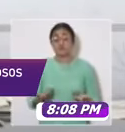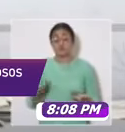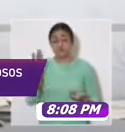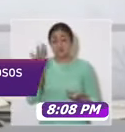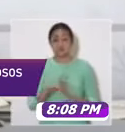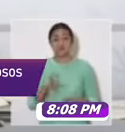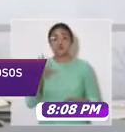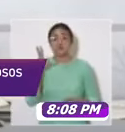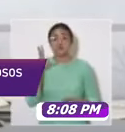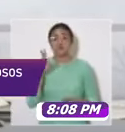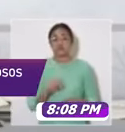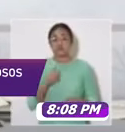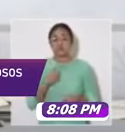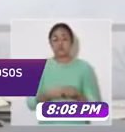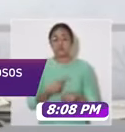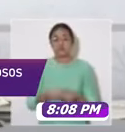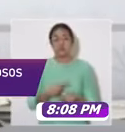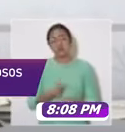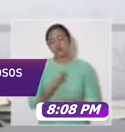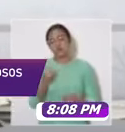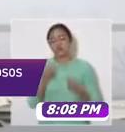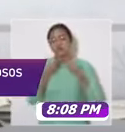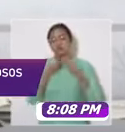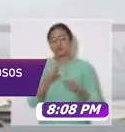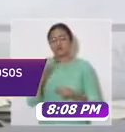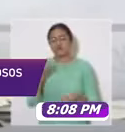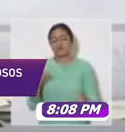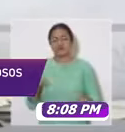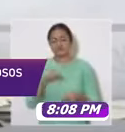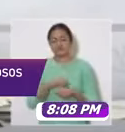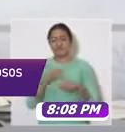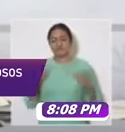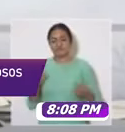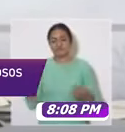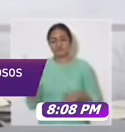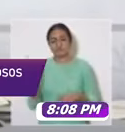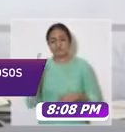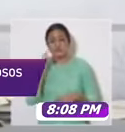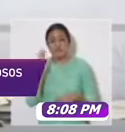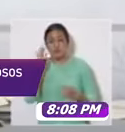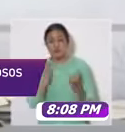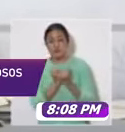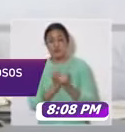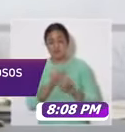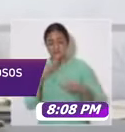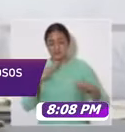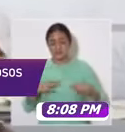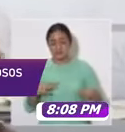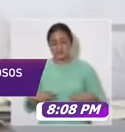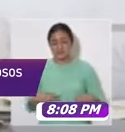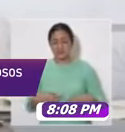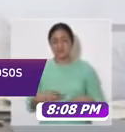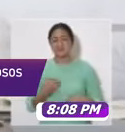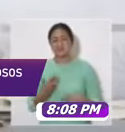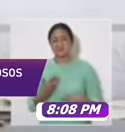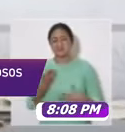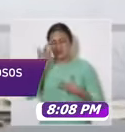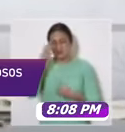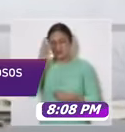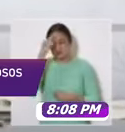salieron negativos, son otras enfermedades exantemáticas que asemejan mucho a la aparición de